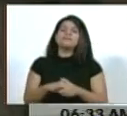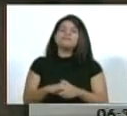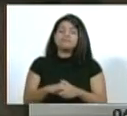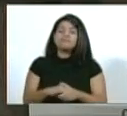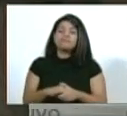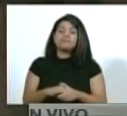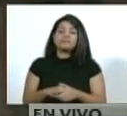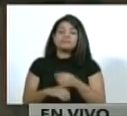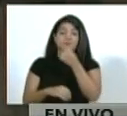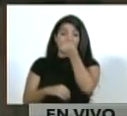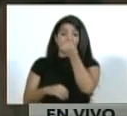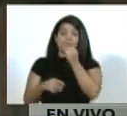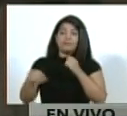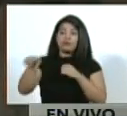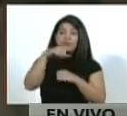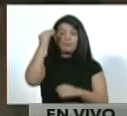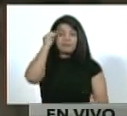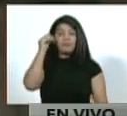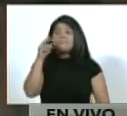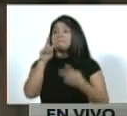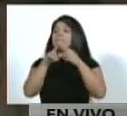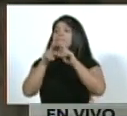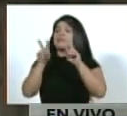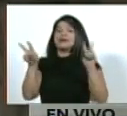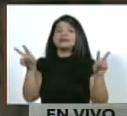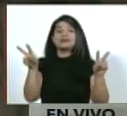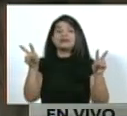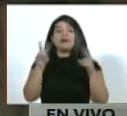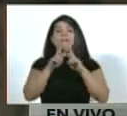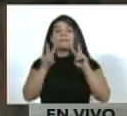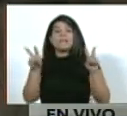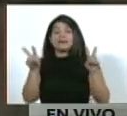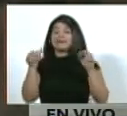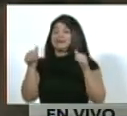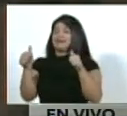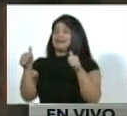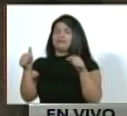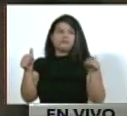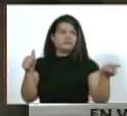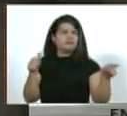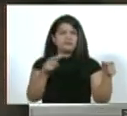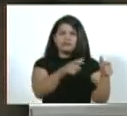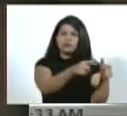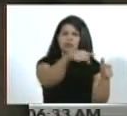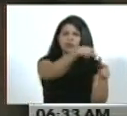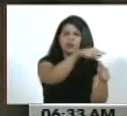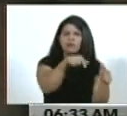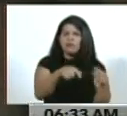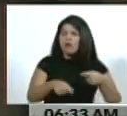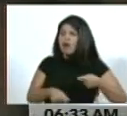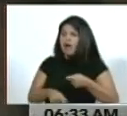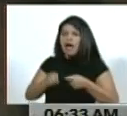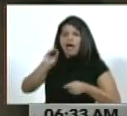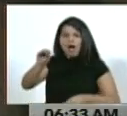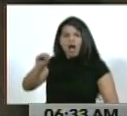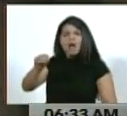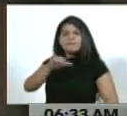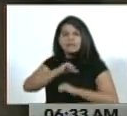hace bien a la paz los llamados que se le hacen a mis compañeros de